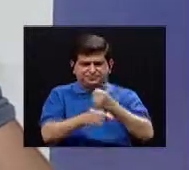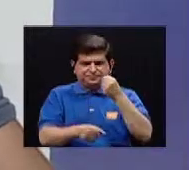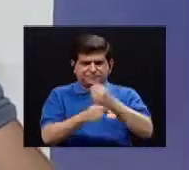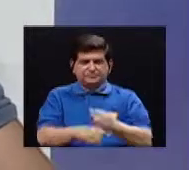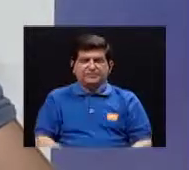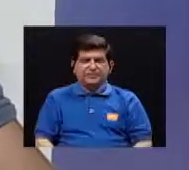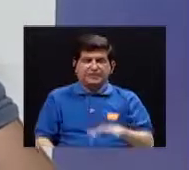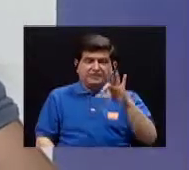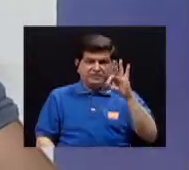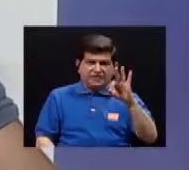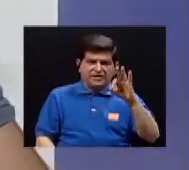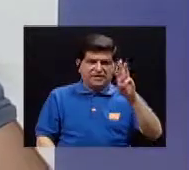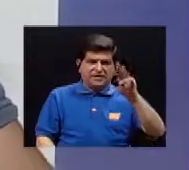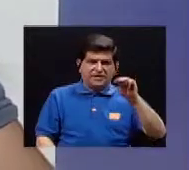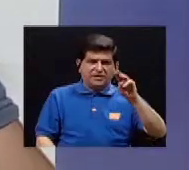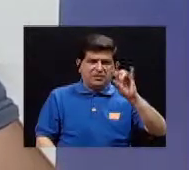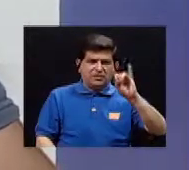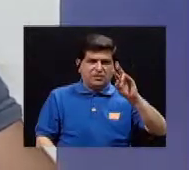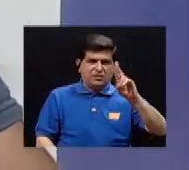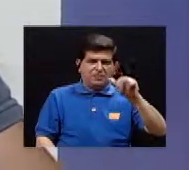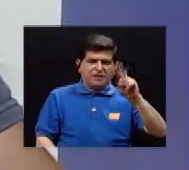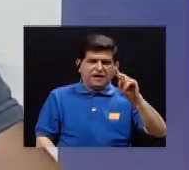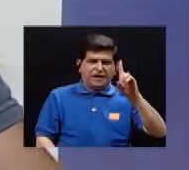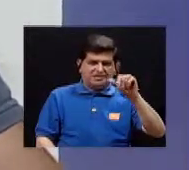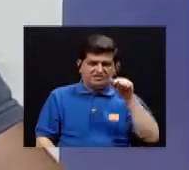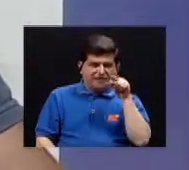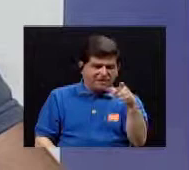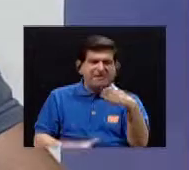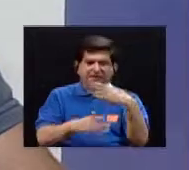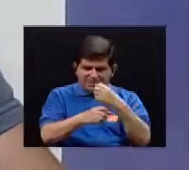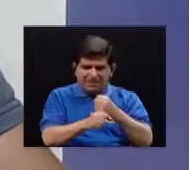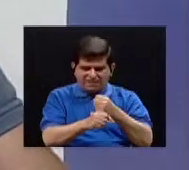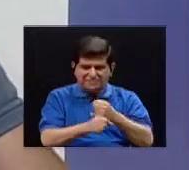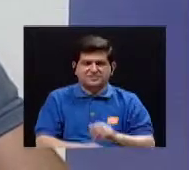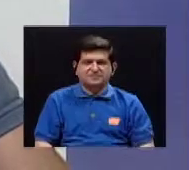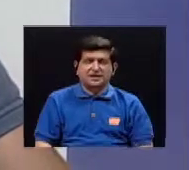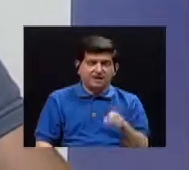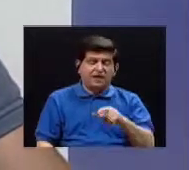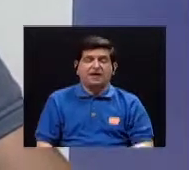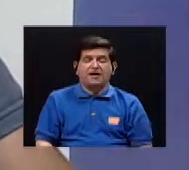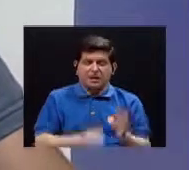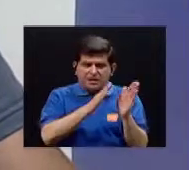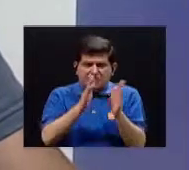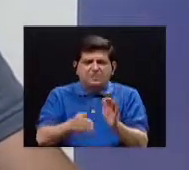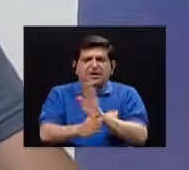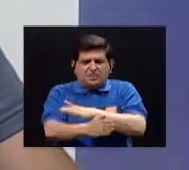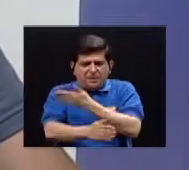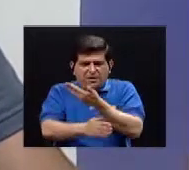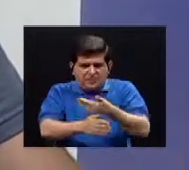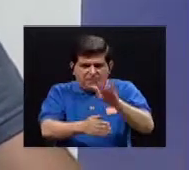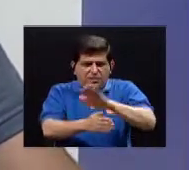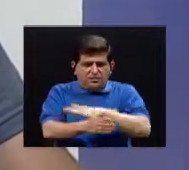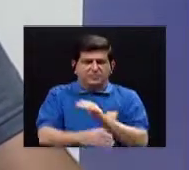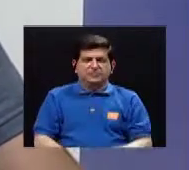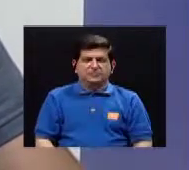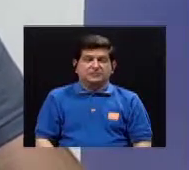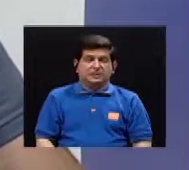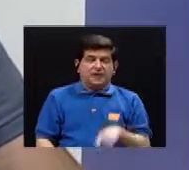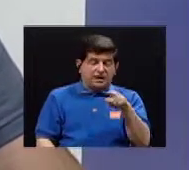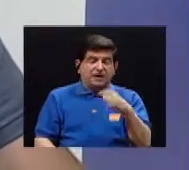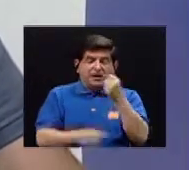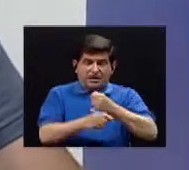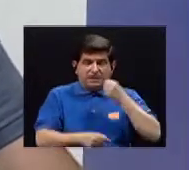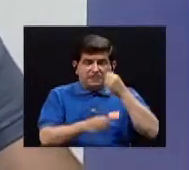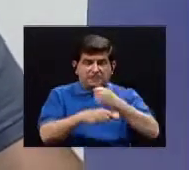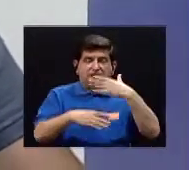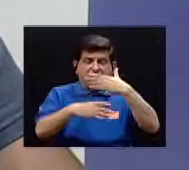trabajando mucho y gamos federico miranda que es el él está haciendo él es el compositor de la música entonces también los